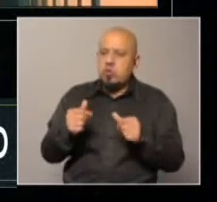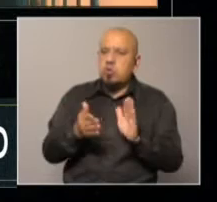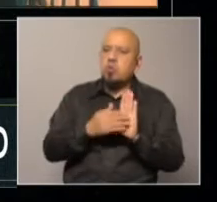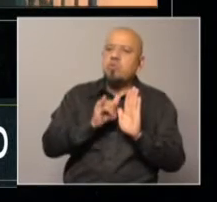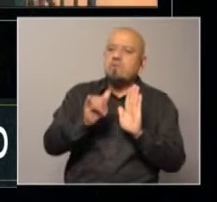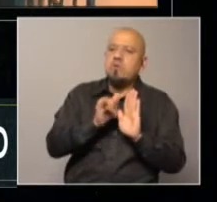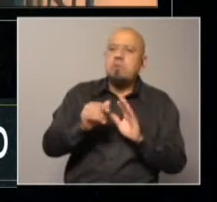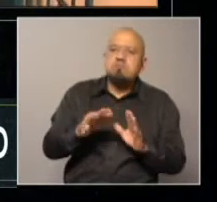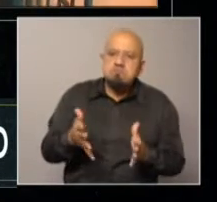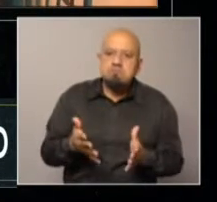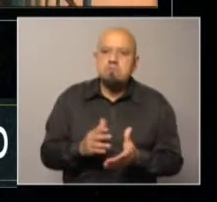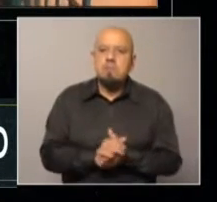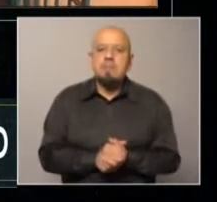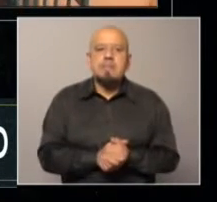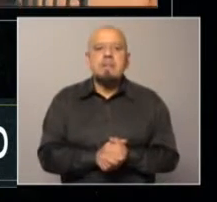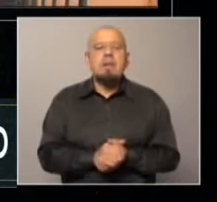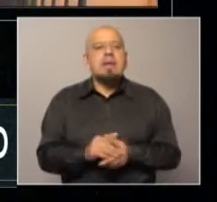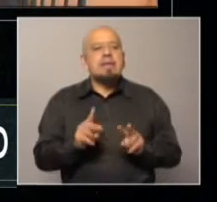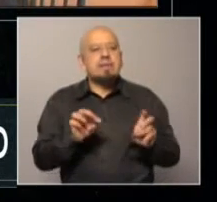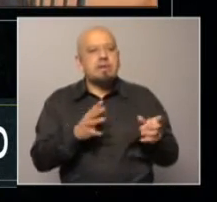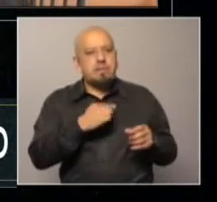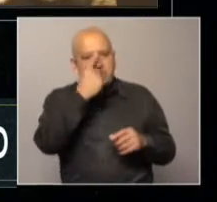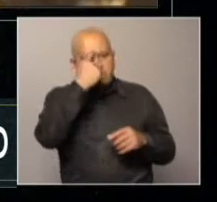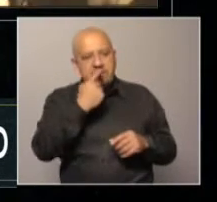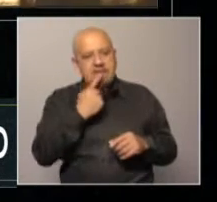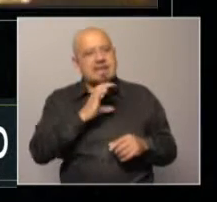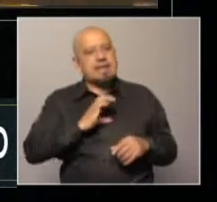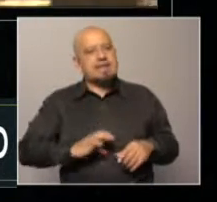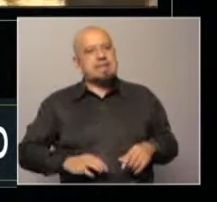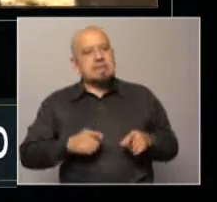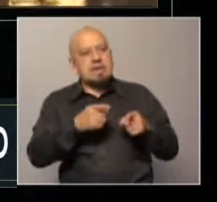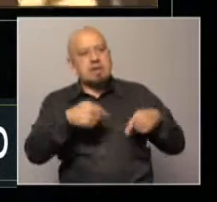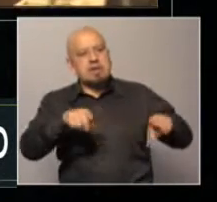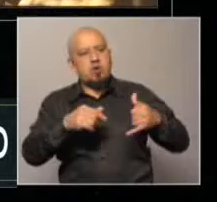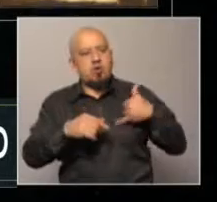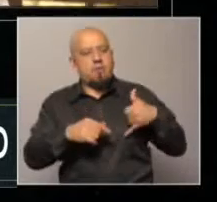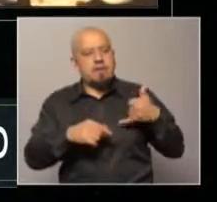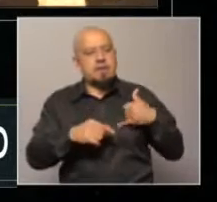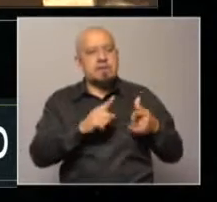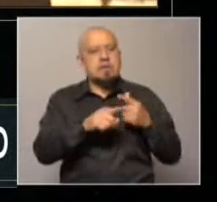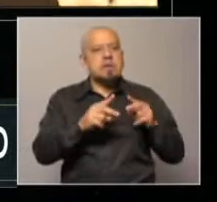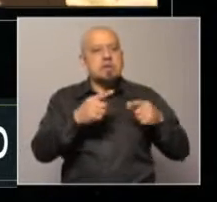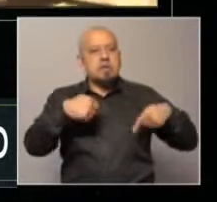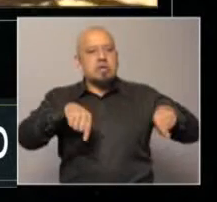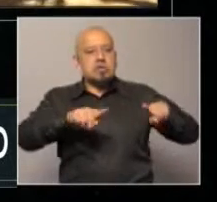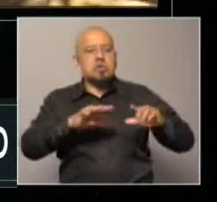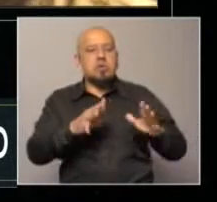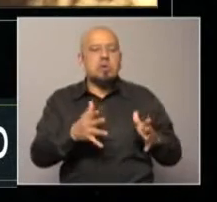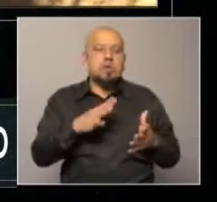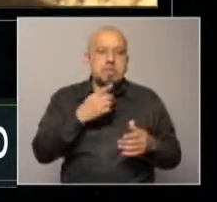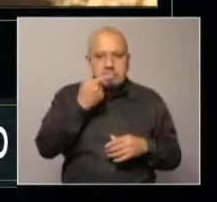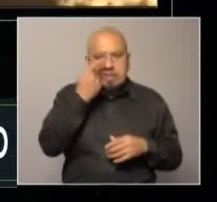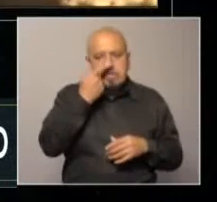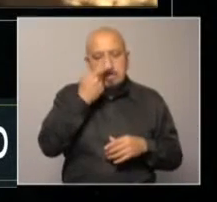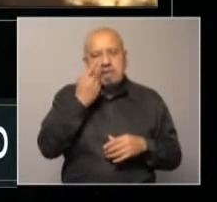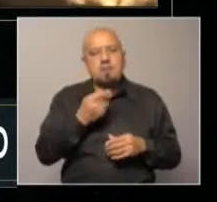hay respecto al tema del perfil, hay un estudio justamente del que mencionaba recién de Luis Eduardo Moraz, Los enemigos de la seguridad, que es interesante